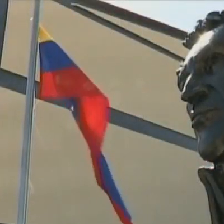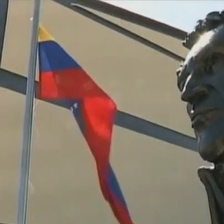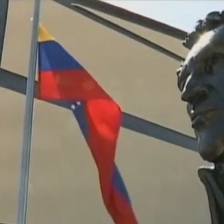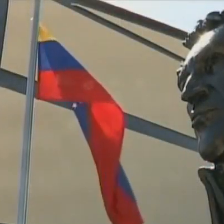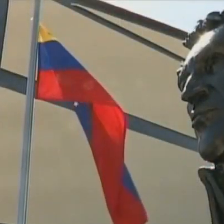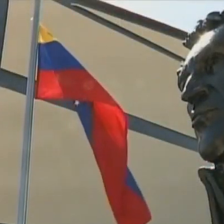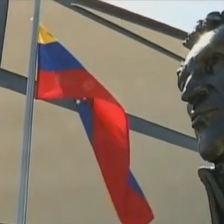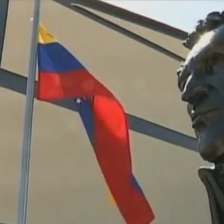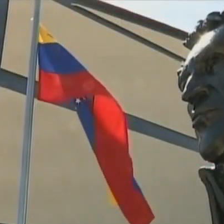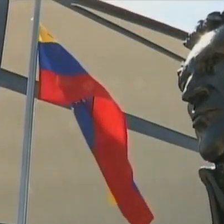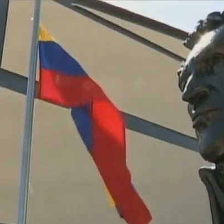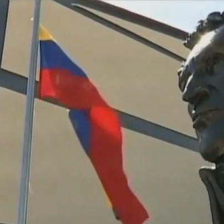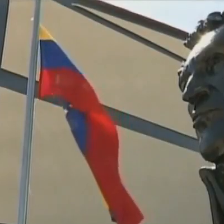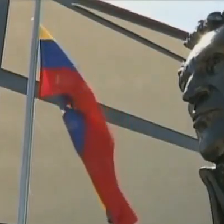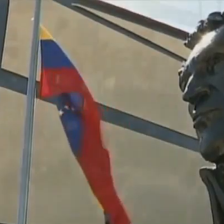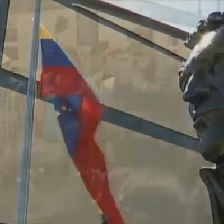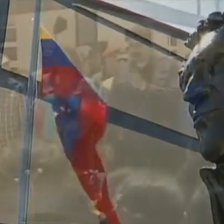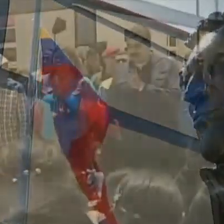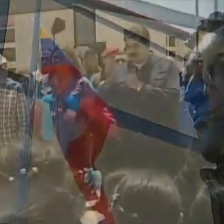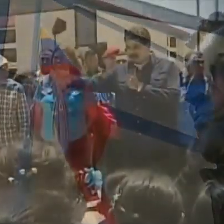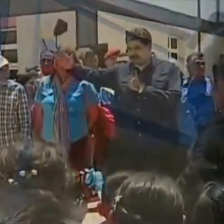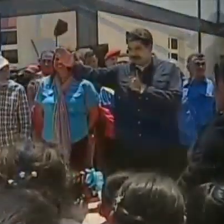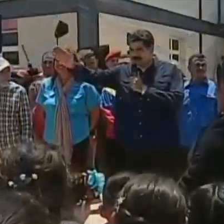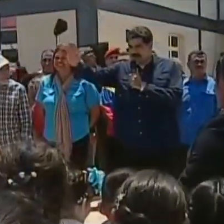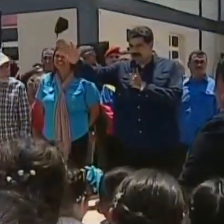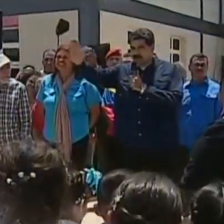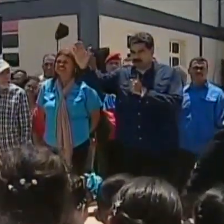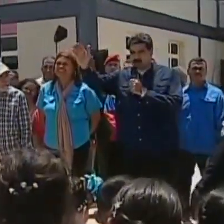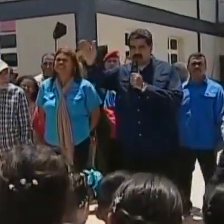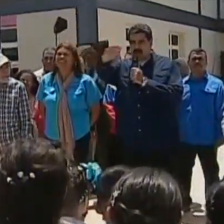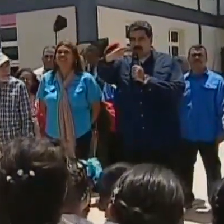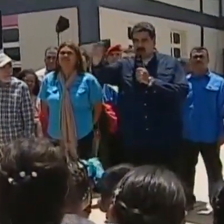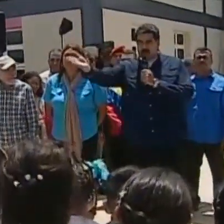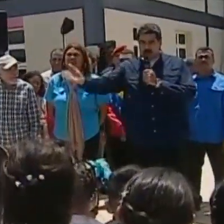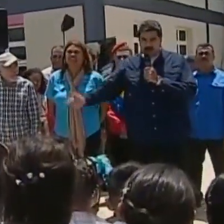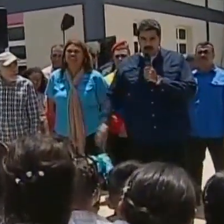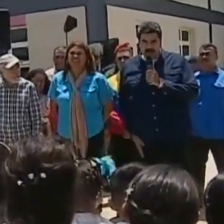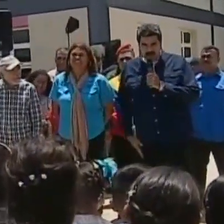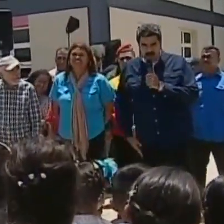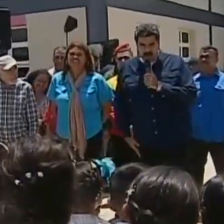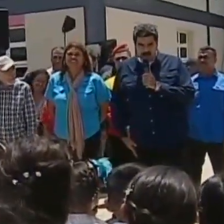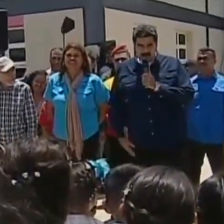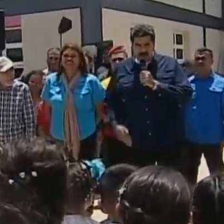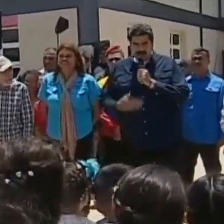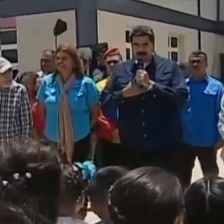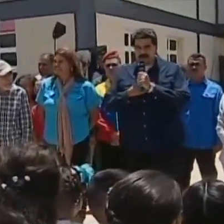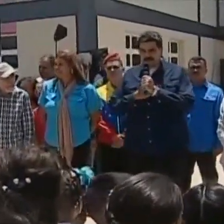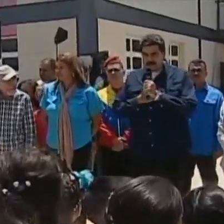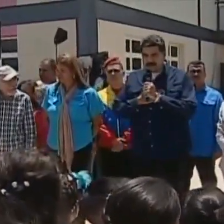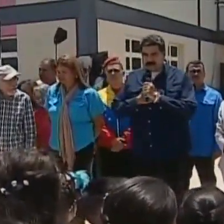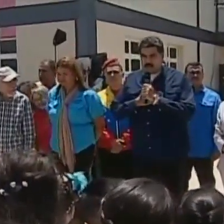Rivas. Simón Rodríguez lo acompaña. Bueno, un saludo a todos, niños y niñas.